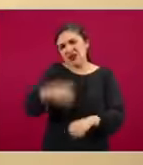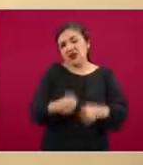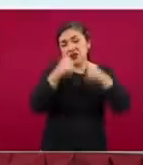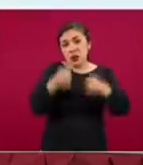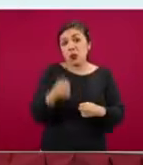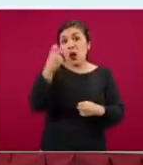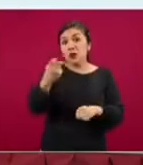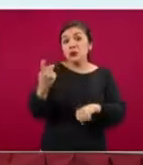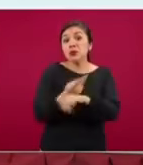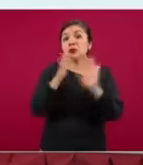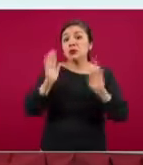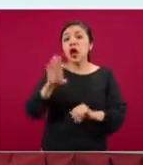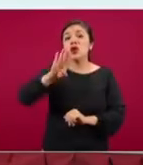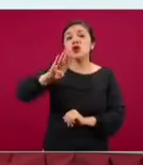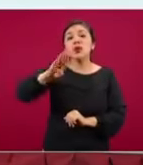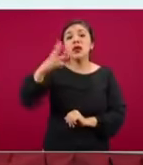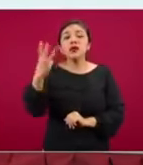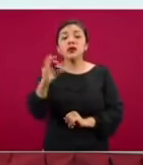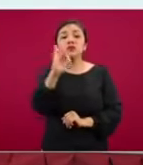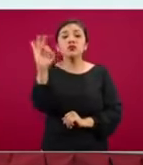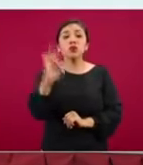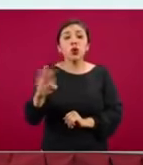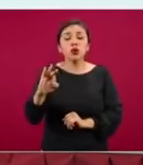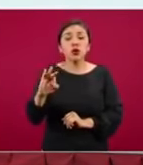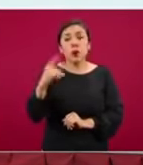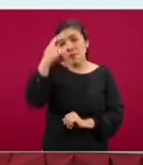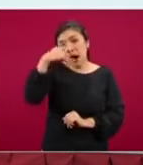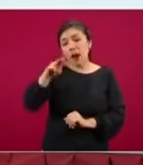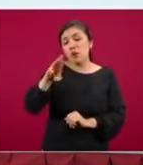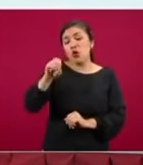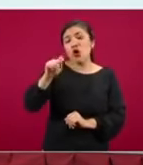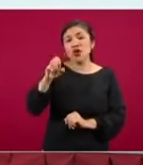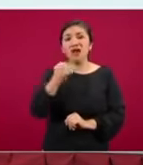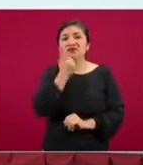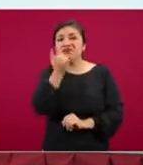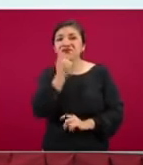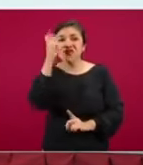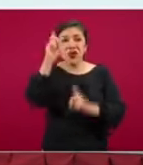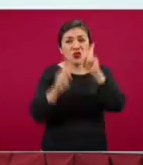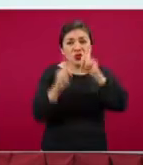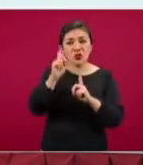en el 93% de los brotes sospechosos, es decir,